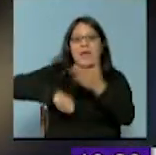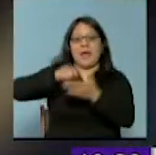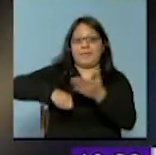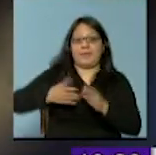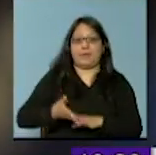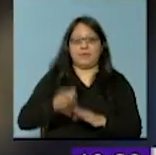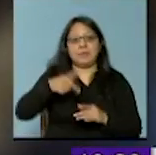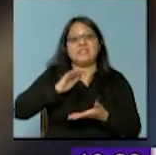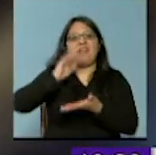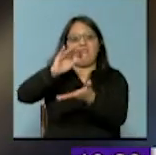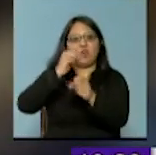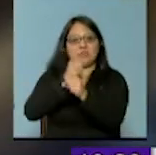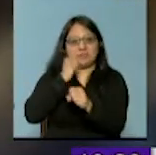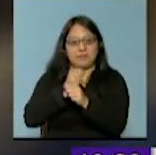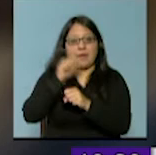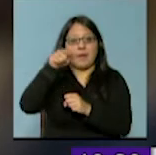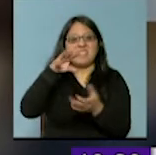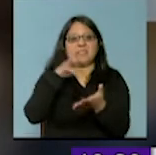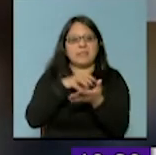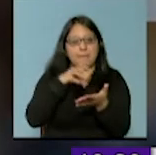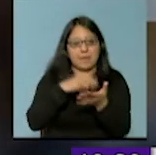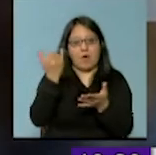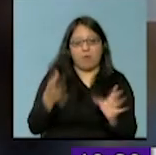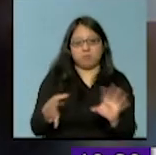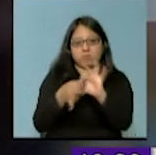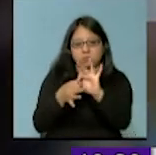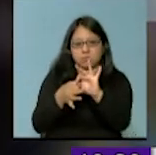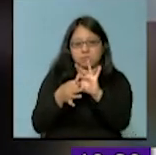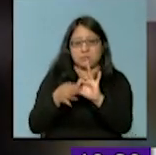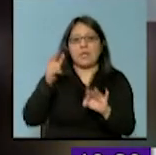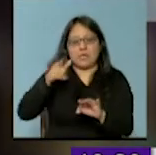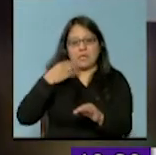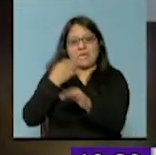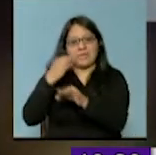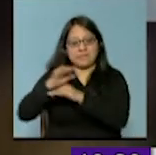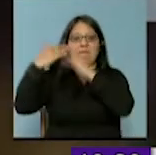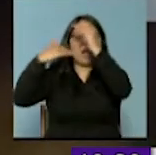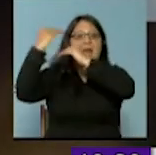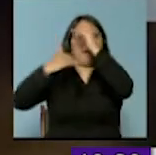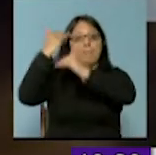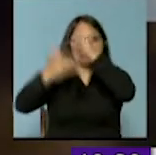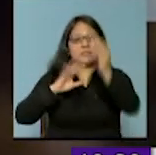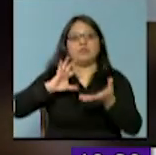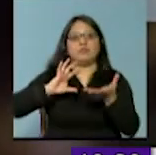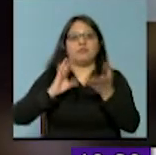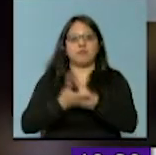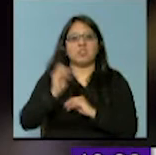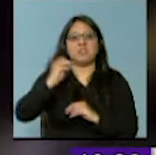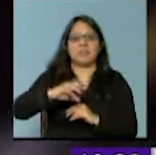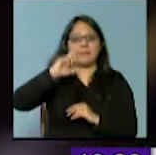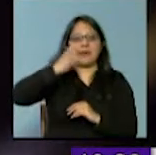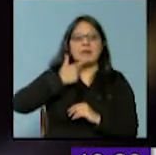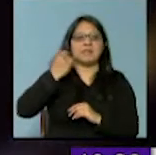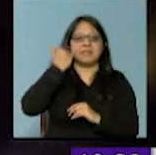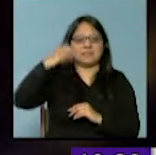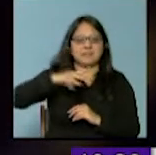una empresa que nuclea a formaciones de gente, ¿no es cierto?, a nivel nacional, que se llama Sintis, y